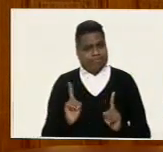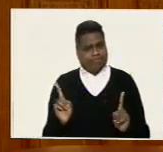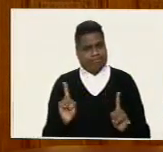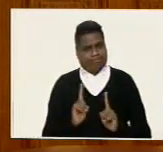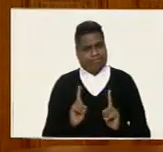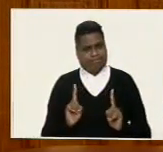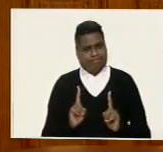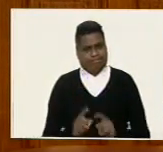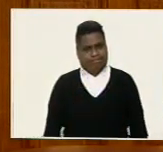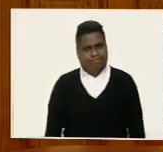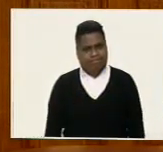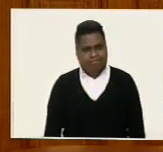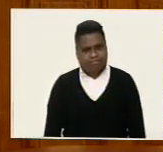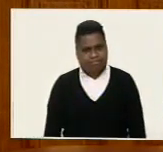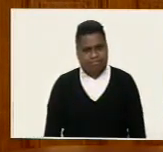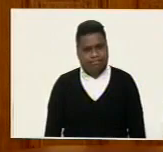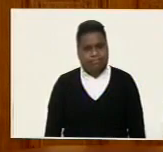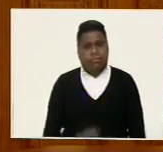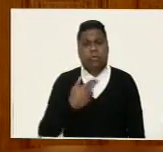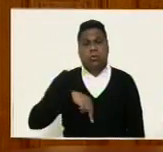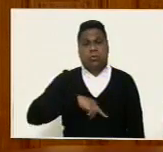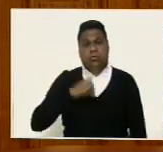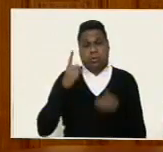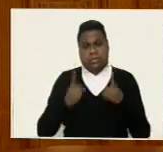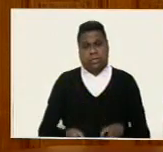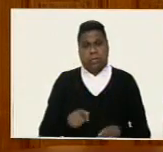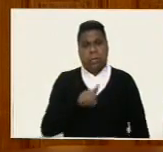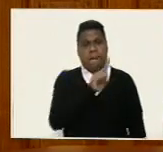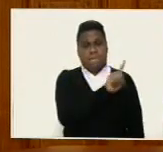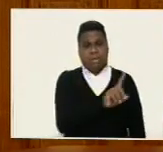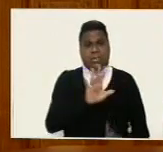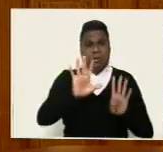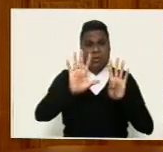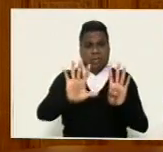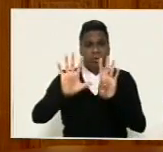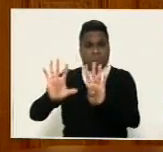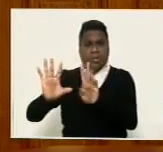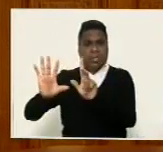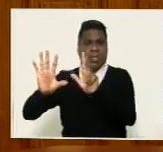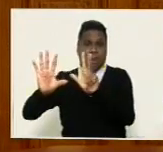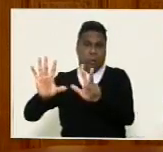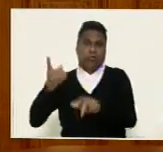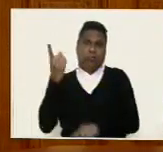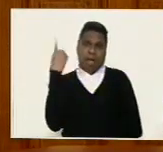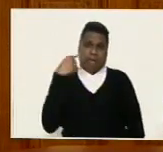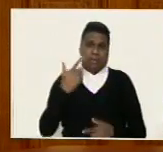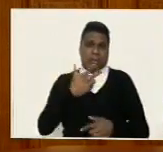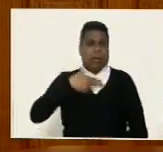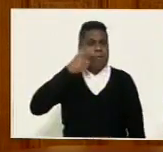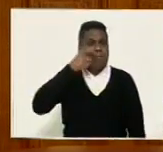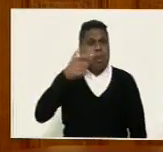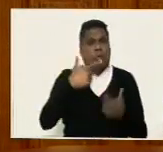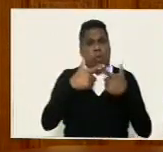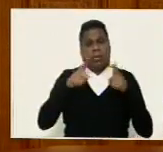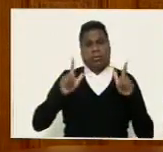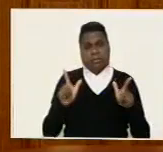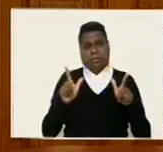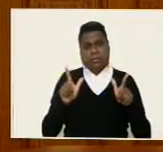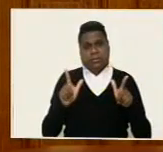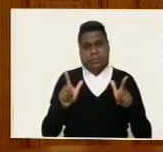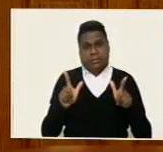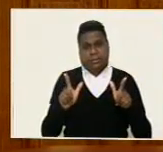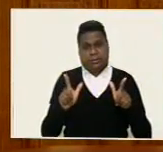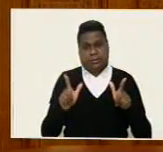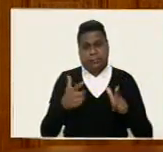Nosotros decidimos, desde 1998, ser un pueblo libre, de ser